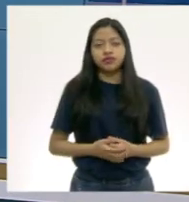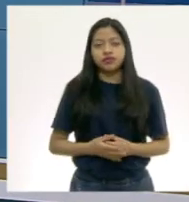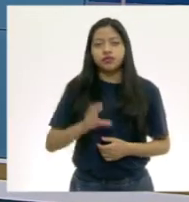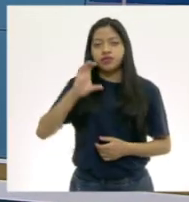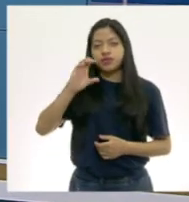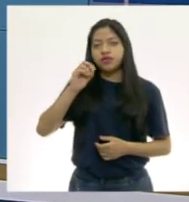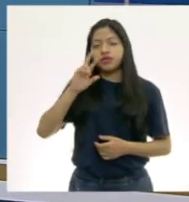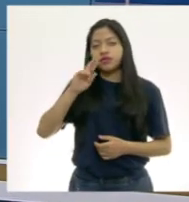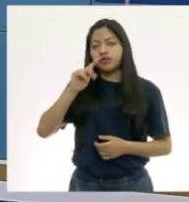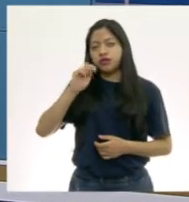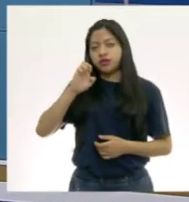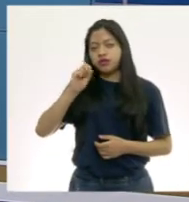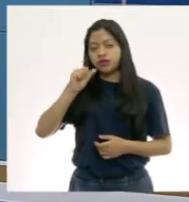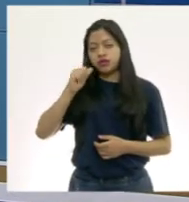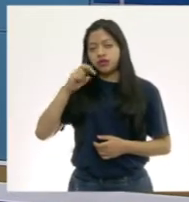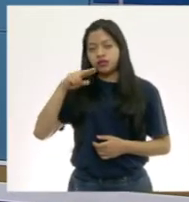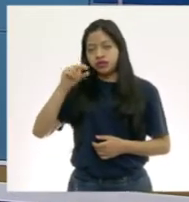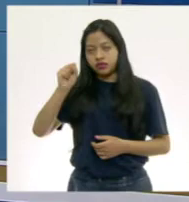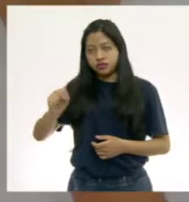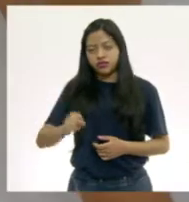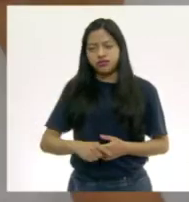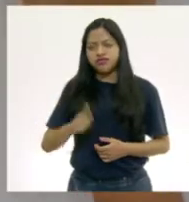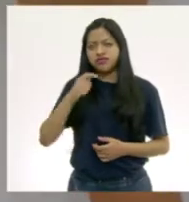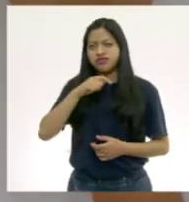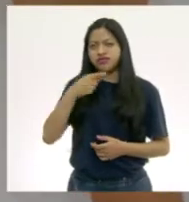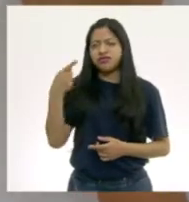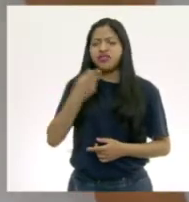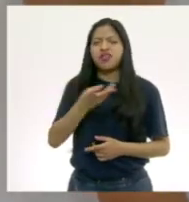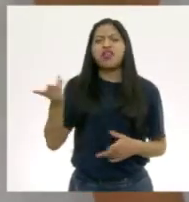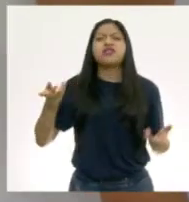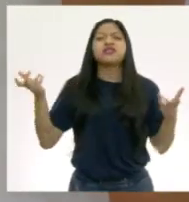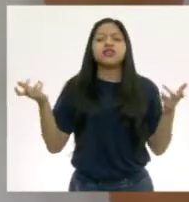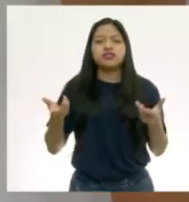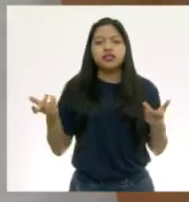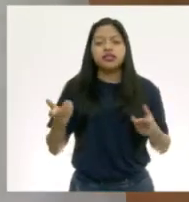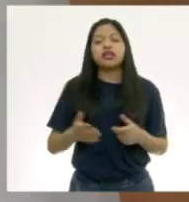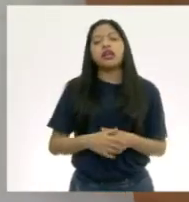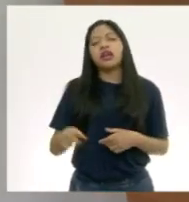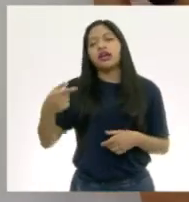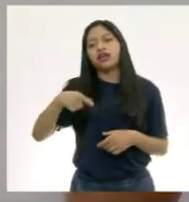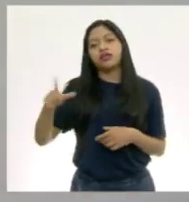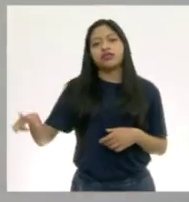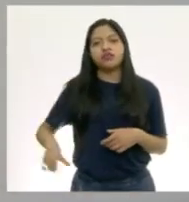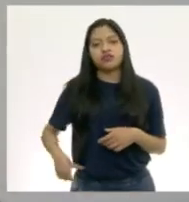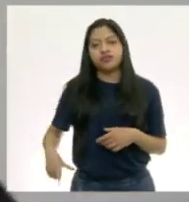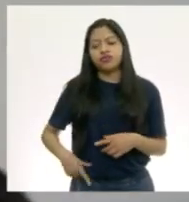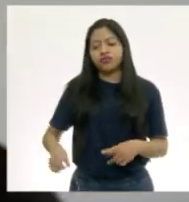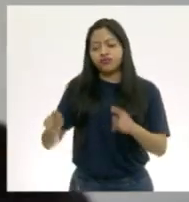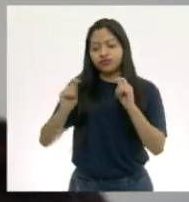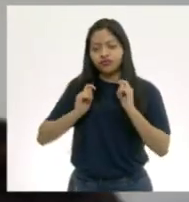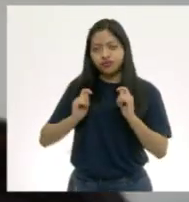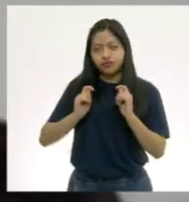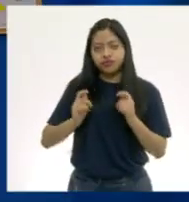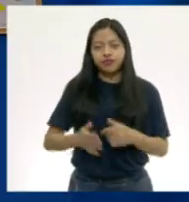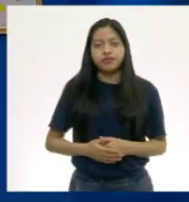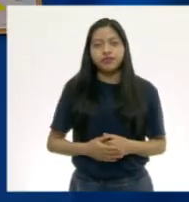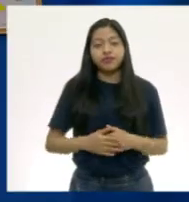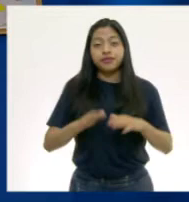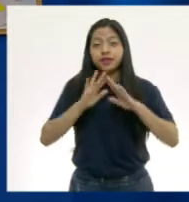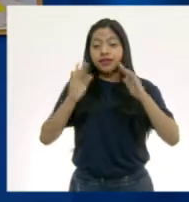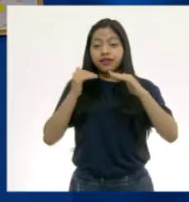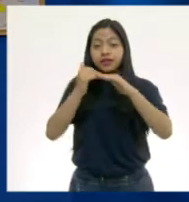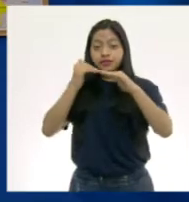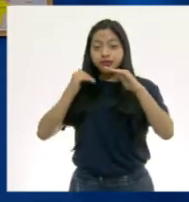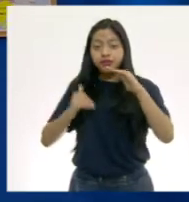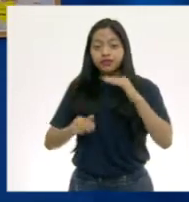y cortesanos. Que ellos se dedicaban a las tareas de gobierno. Luego tenemos abajo a